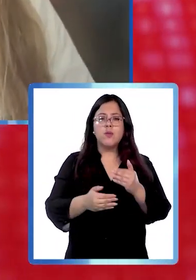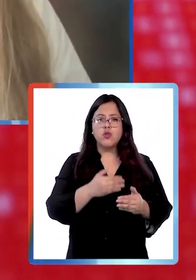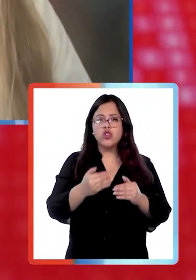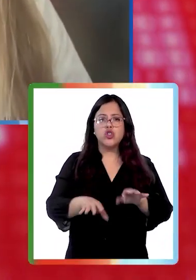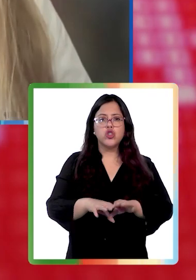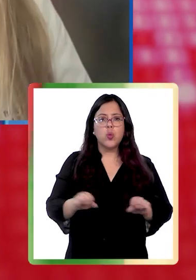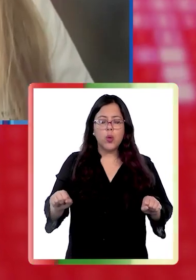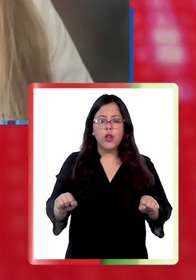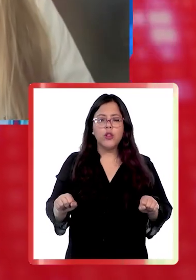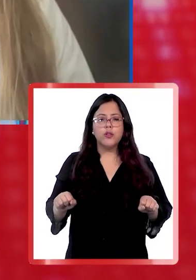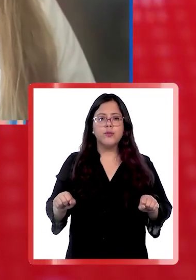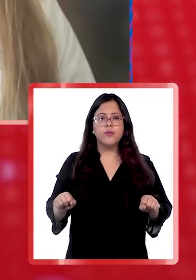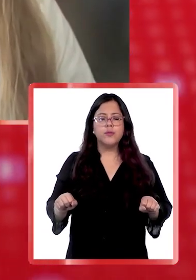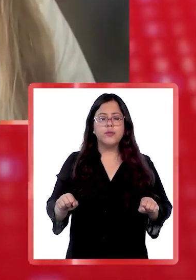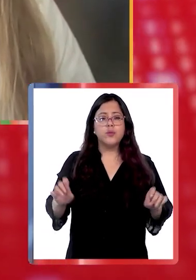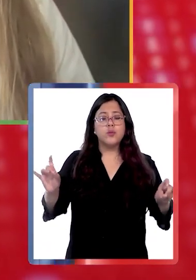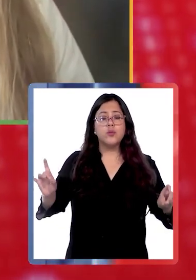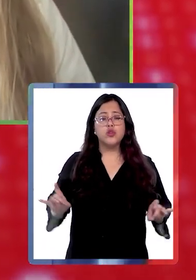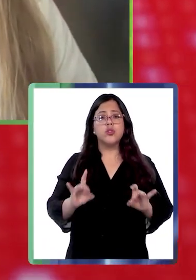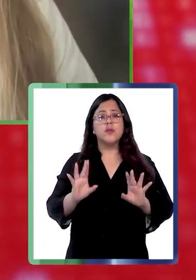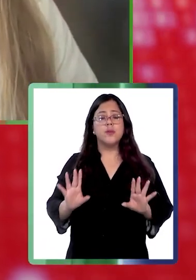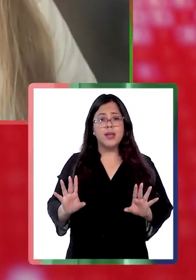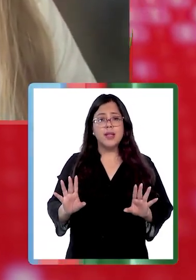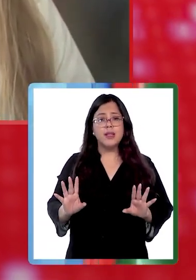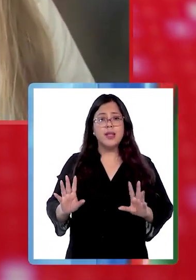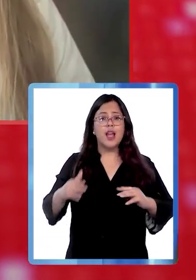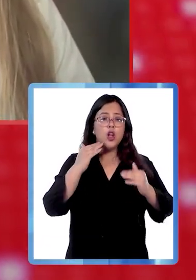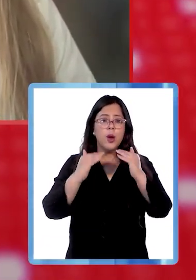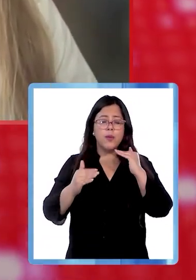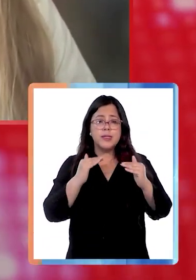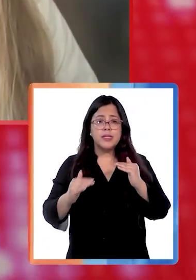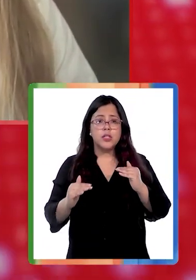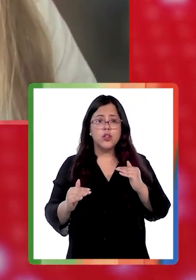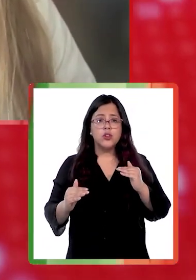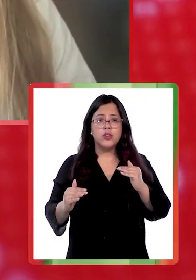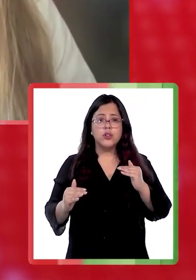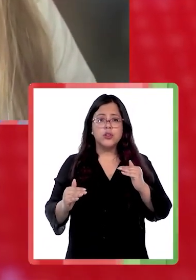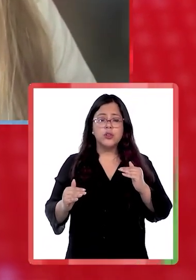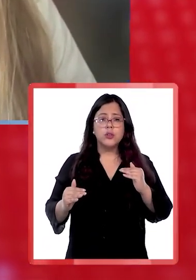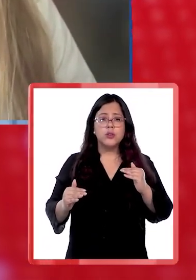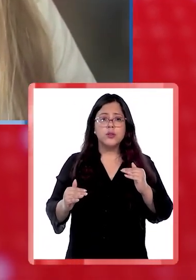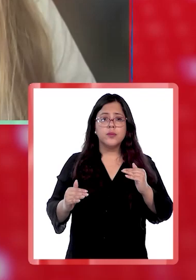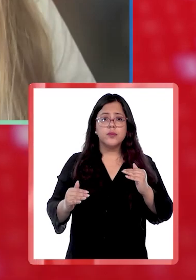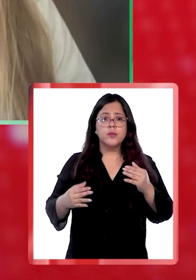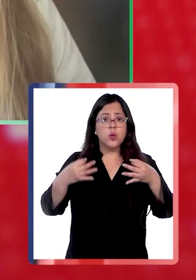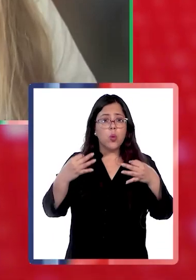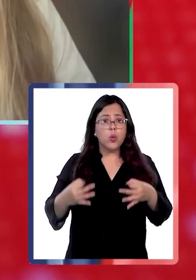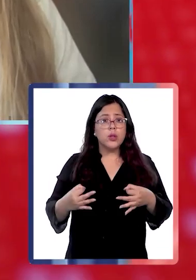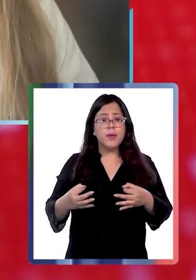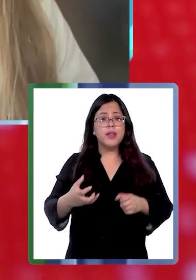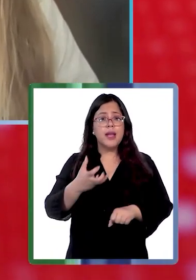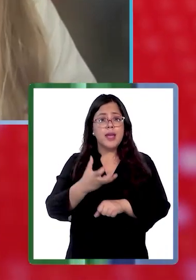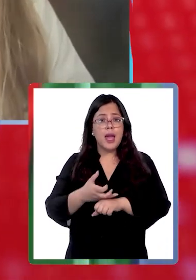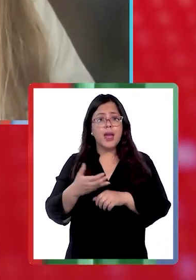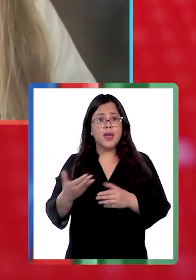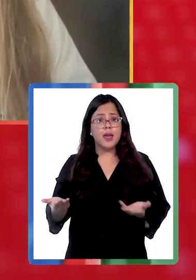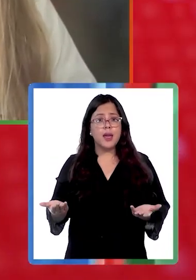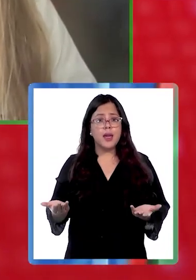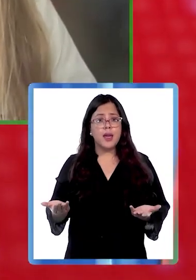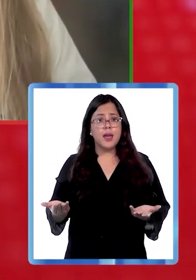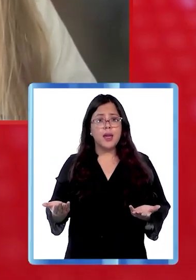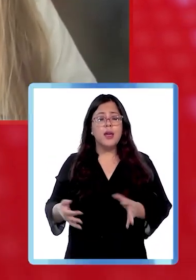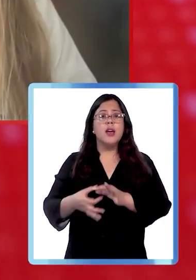enfrentar al proceso de consentimiento. Probablemente en los más chicos, en el fondo lo que